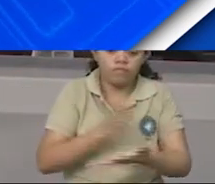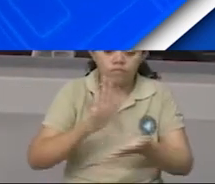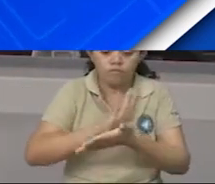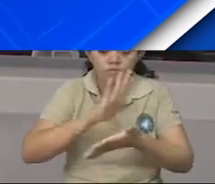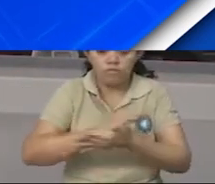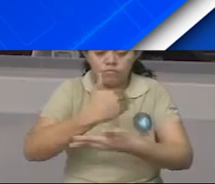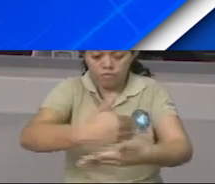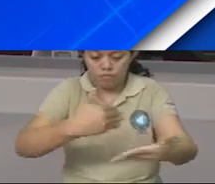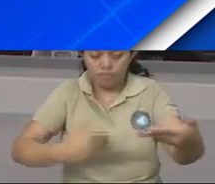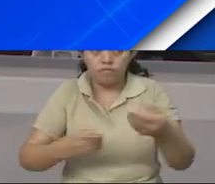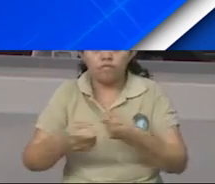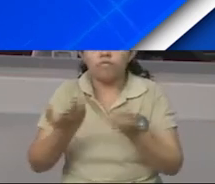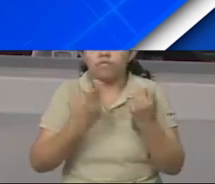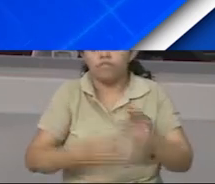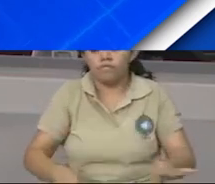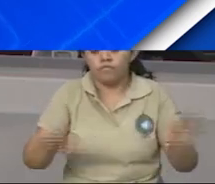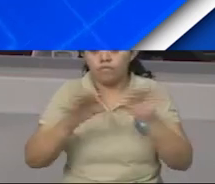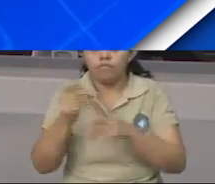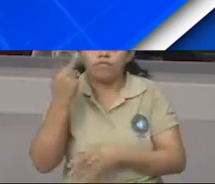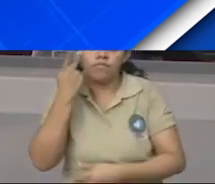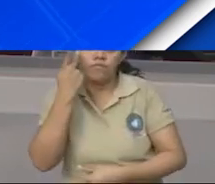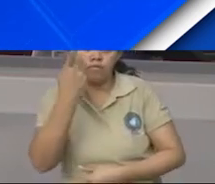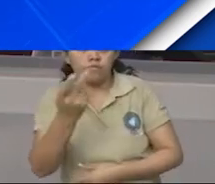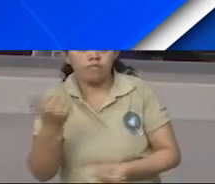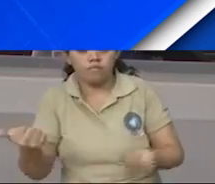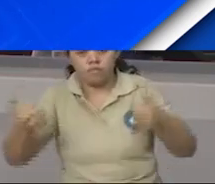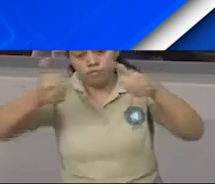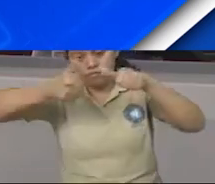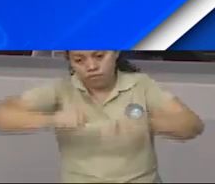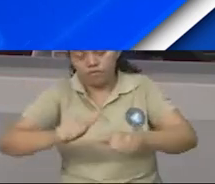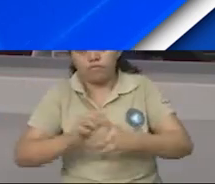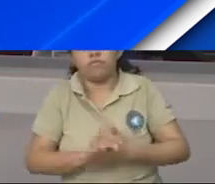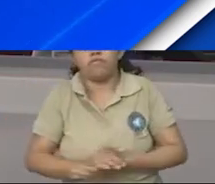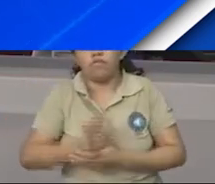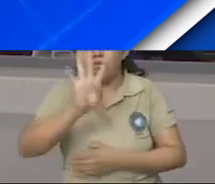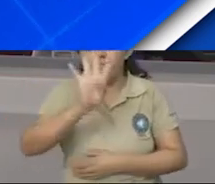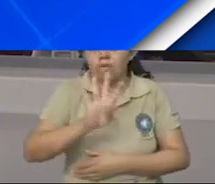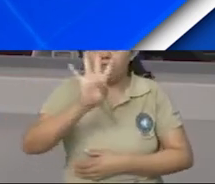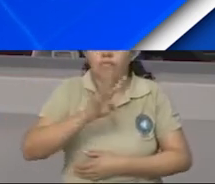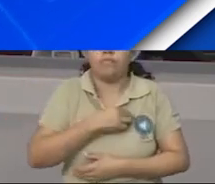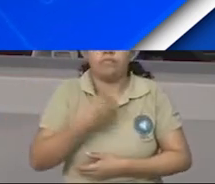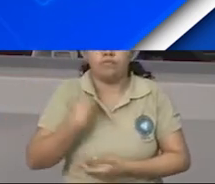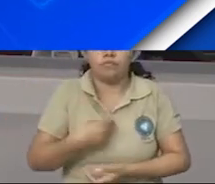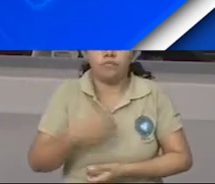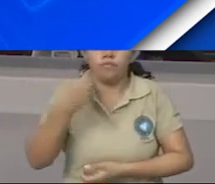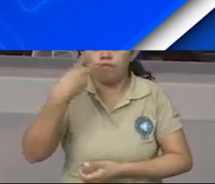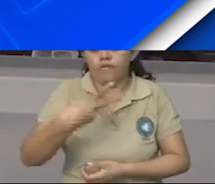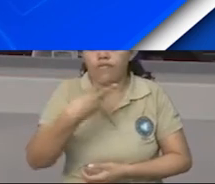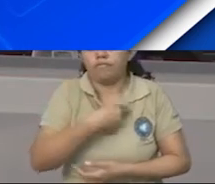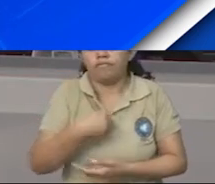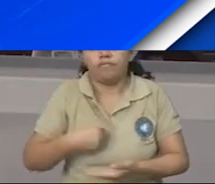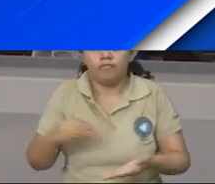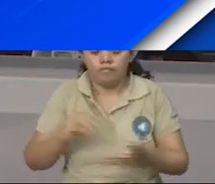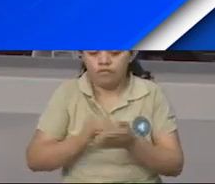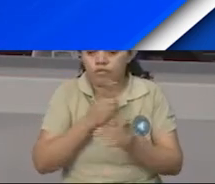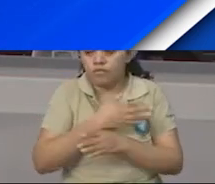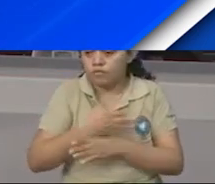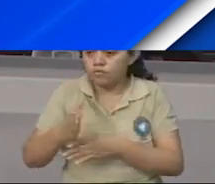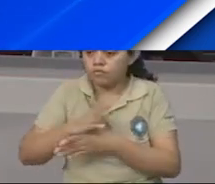documento de delimitación para una validación y aprobación. Cuarto, fase 2, análisis,